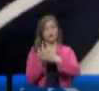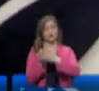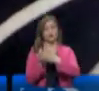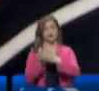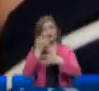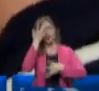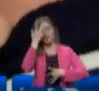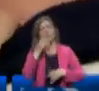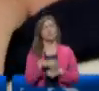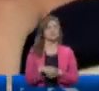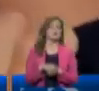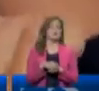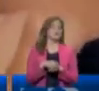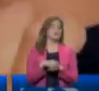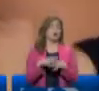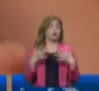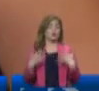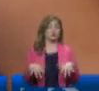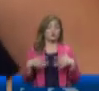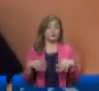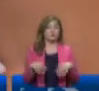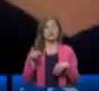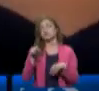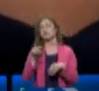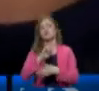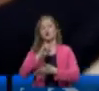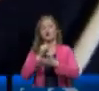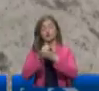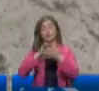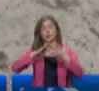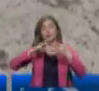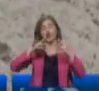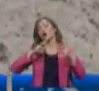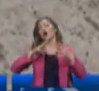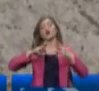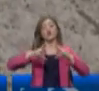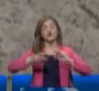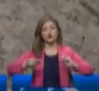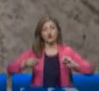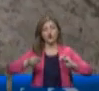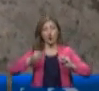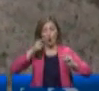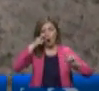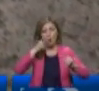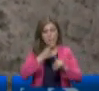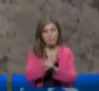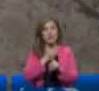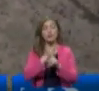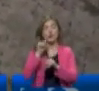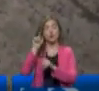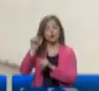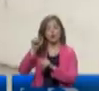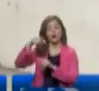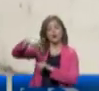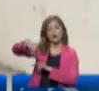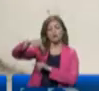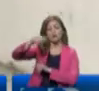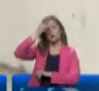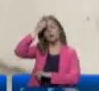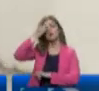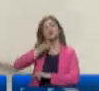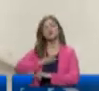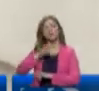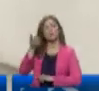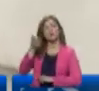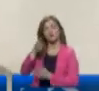epilepsia y autismo. La Junta de Resolución de Conflictos del Distrito Educativo de Quitumbe decidió separar a la profesora,